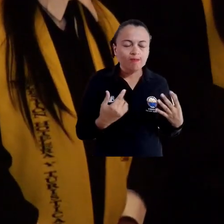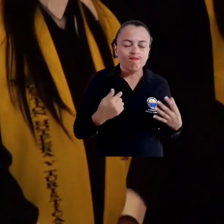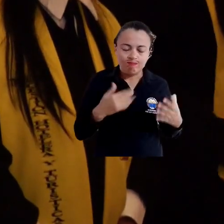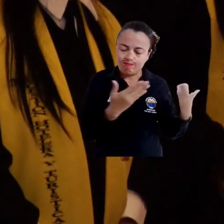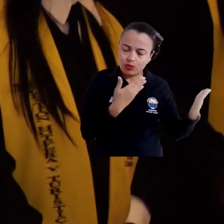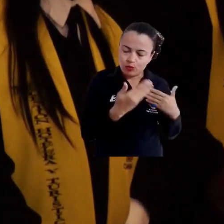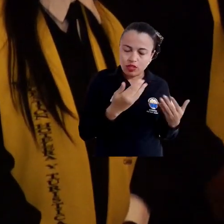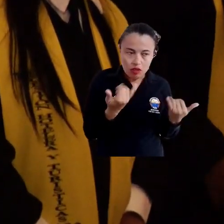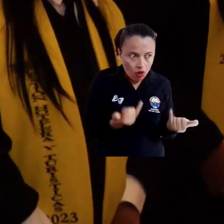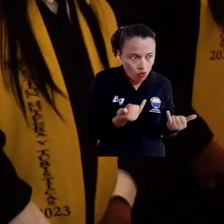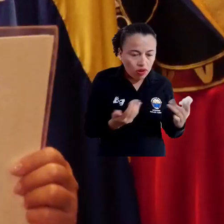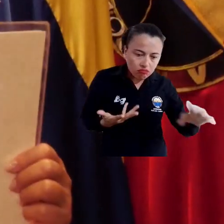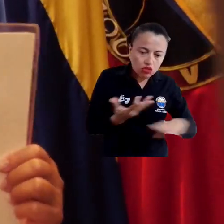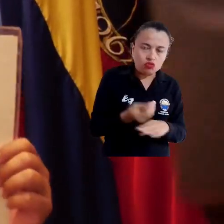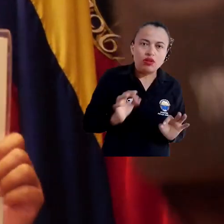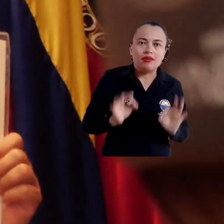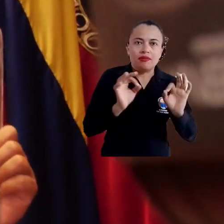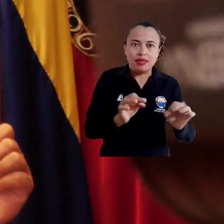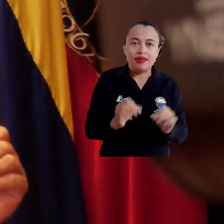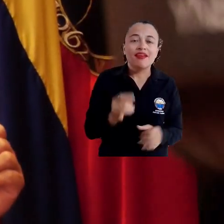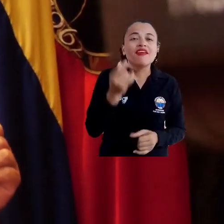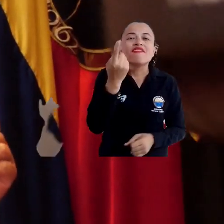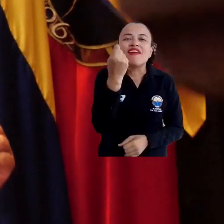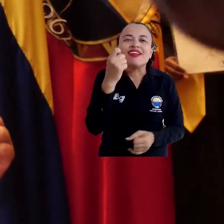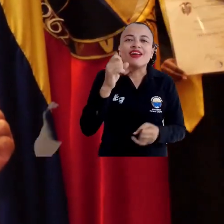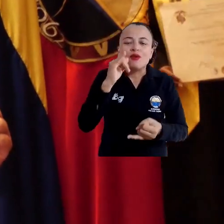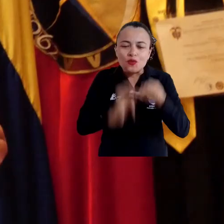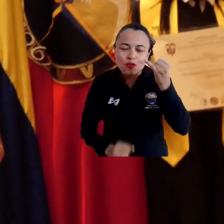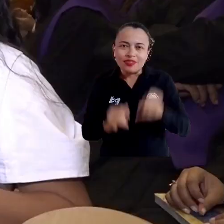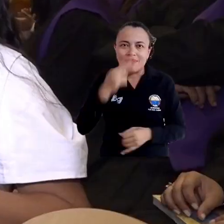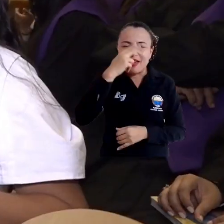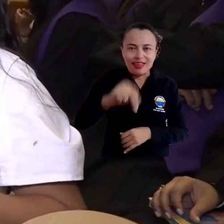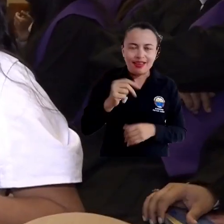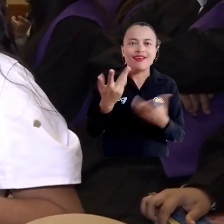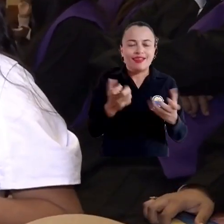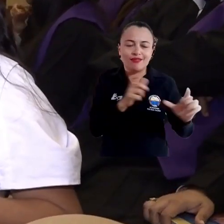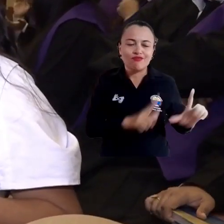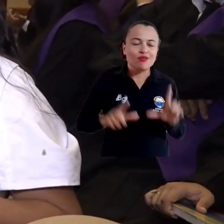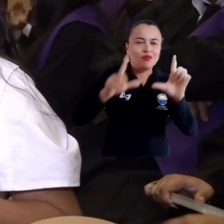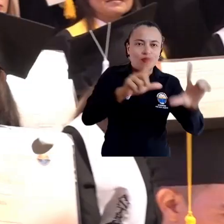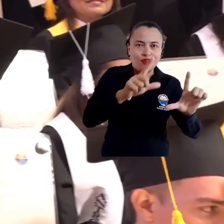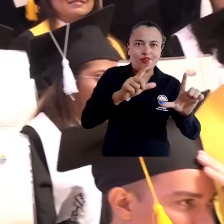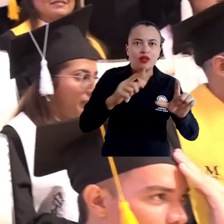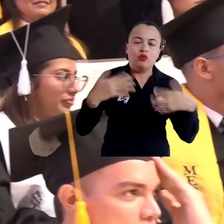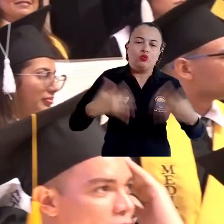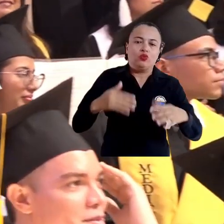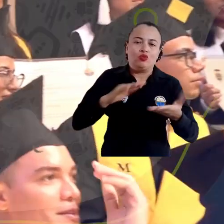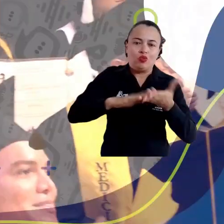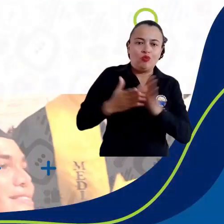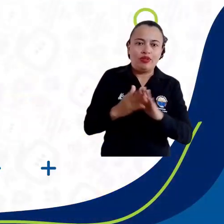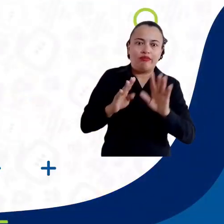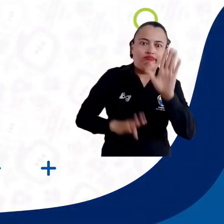de UniMagdalena. Ahora solo espera que su última hija complete esta generación de profesionales que marcan un hito en